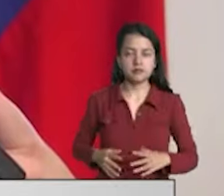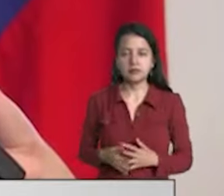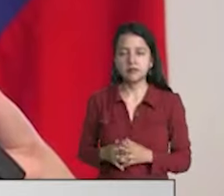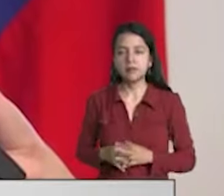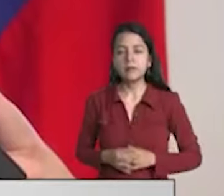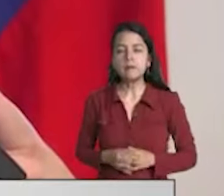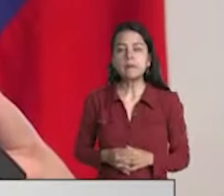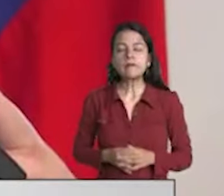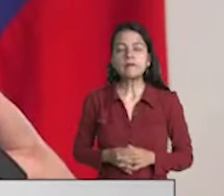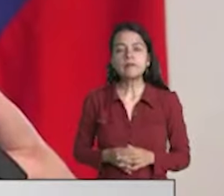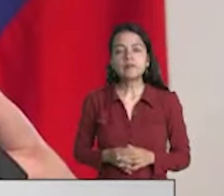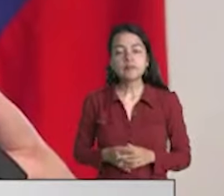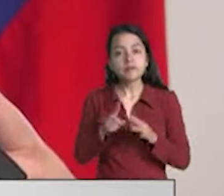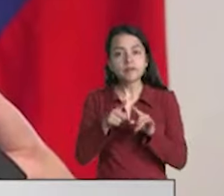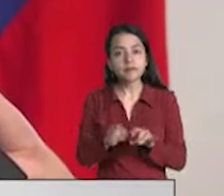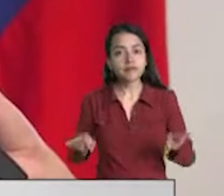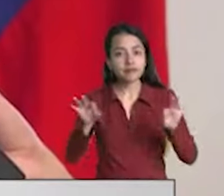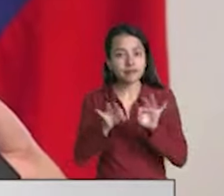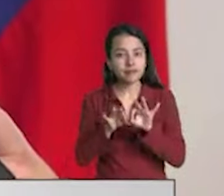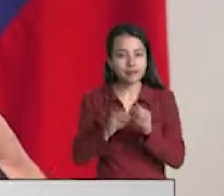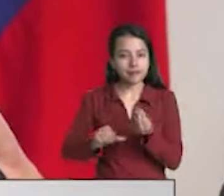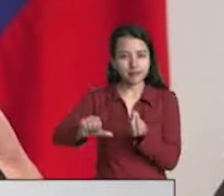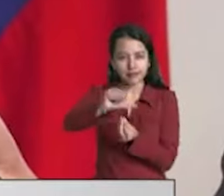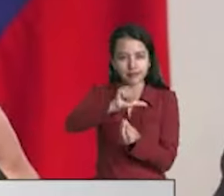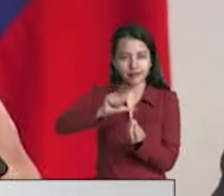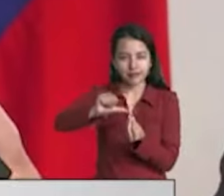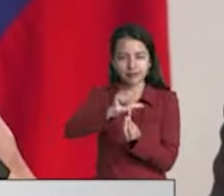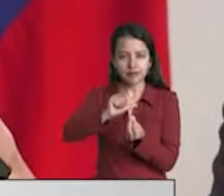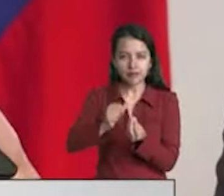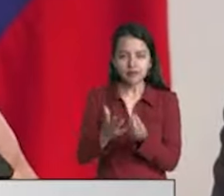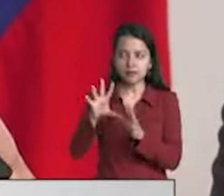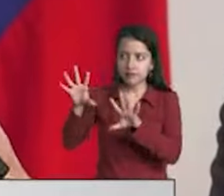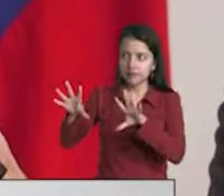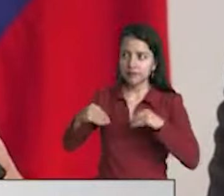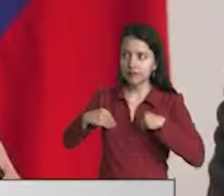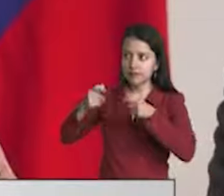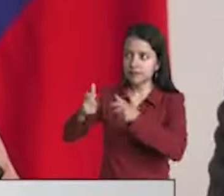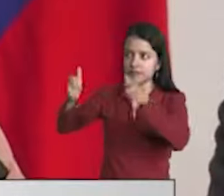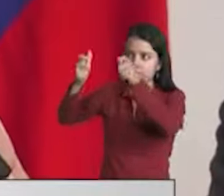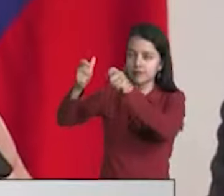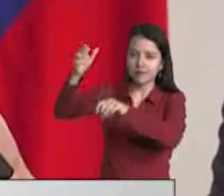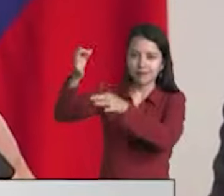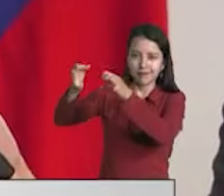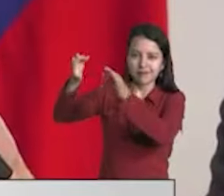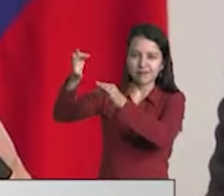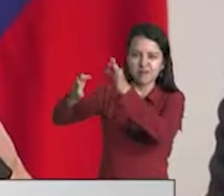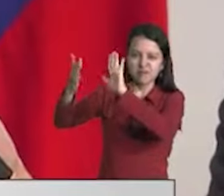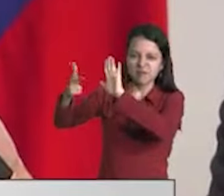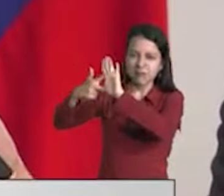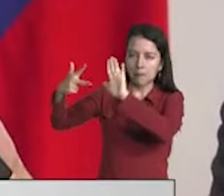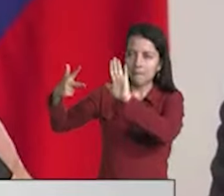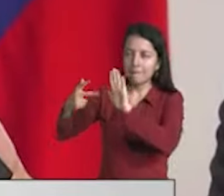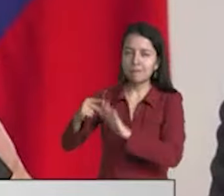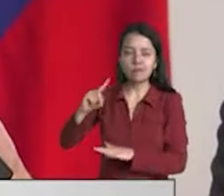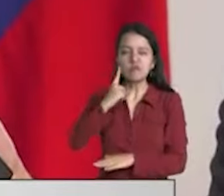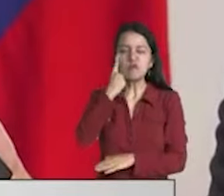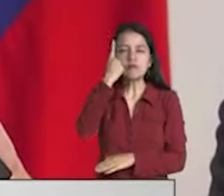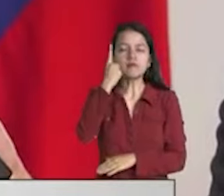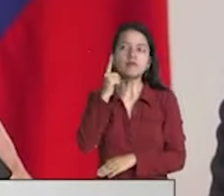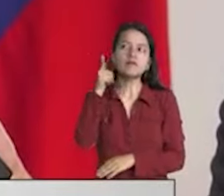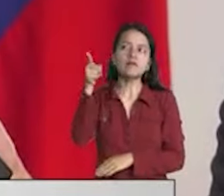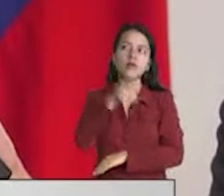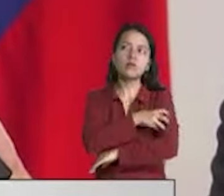distinto. También es importante lo de las mujeres. Acogemos la sentencia de la Corte Constitucional. Es la primera vez que el